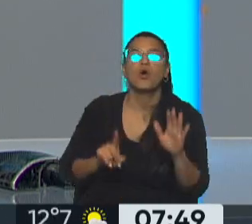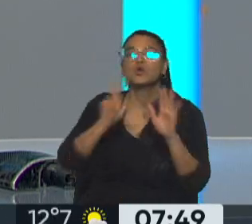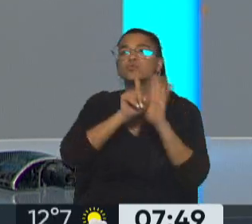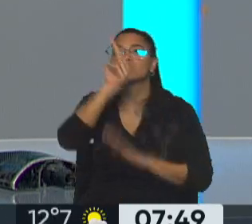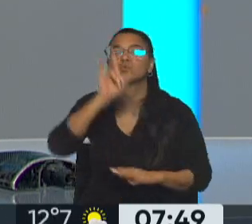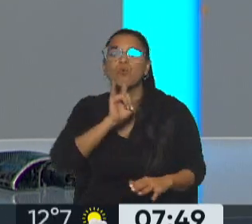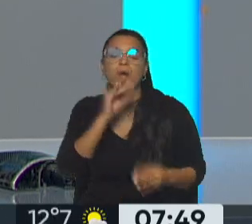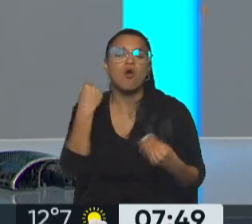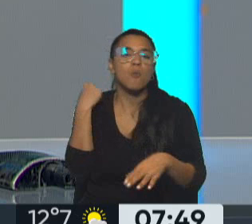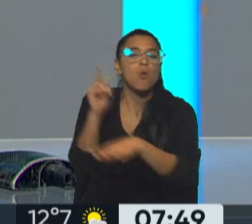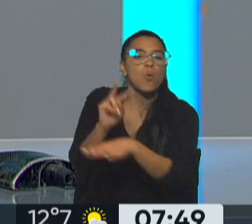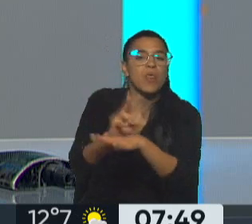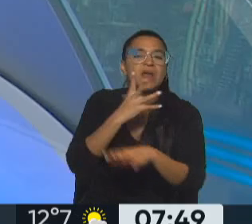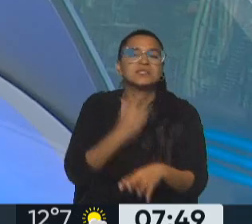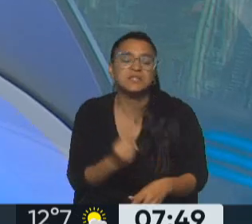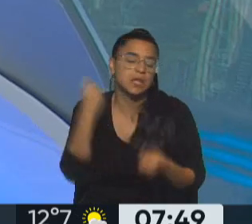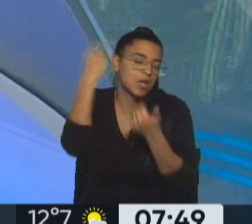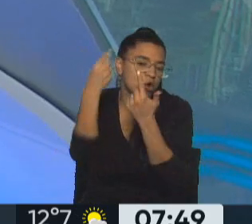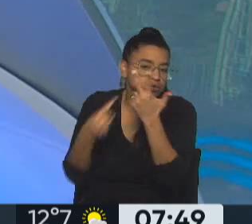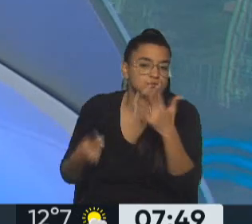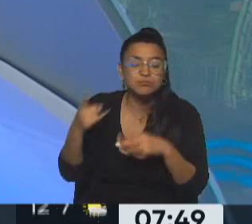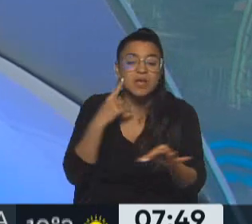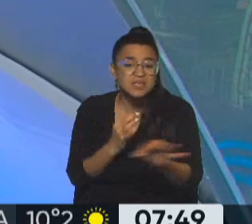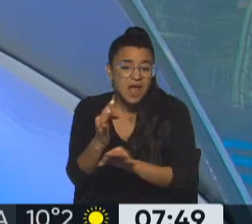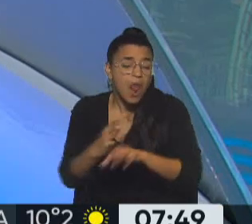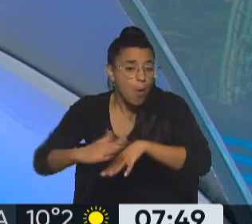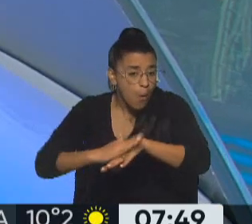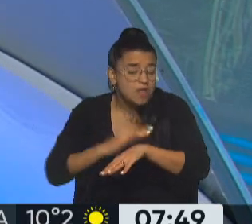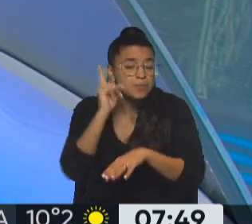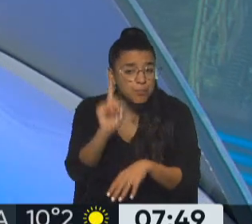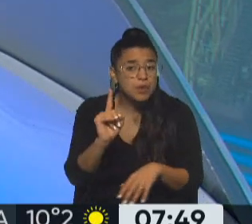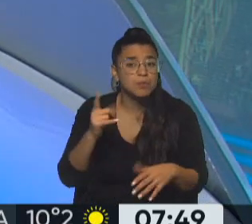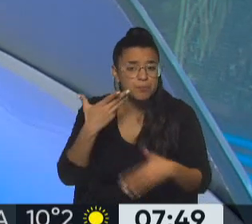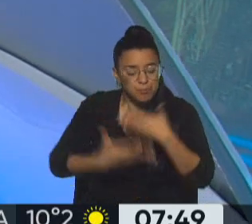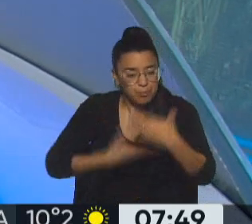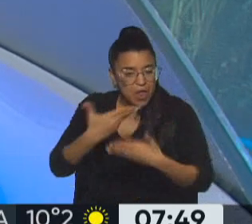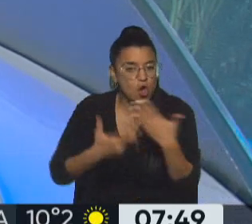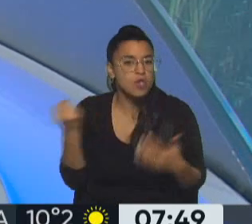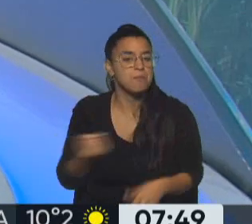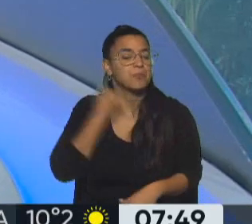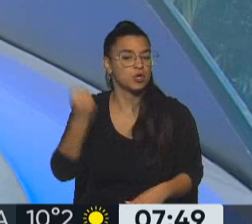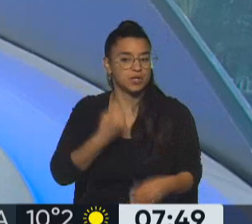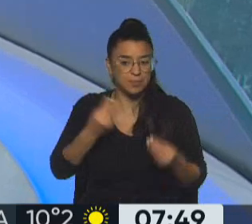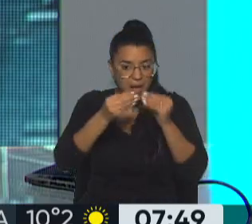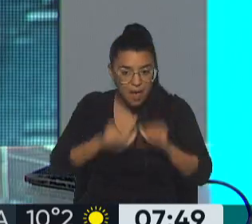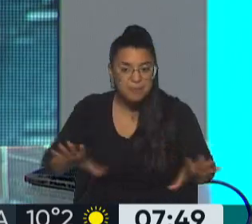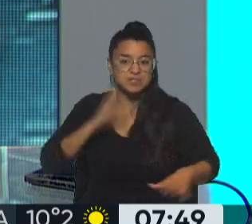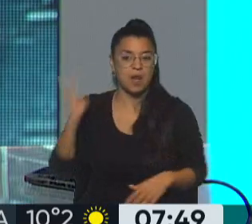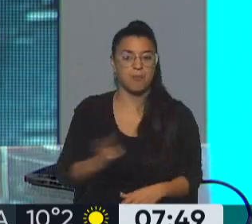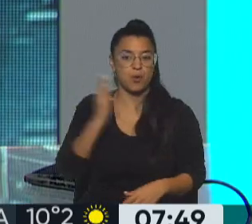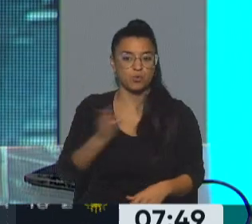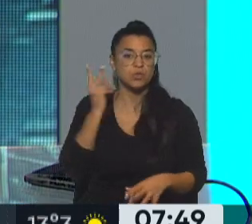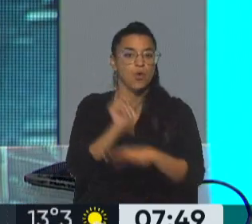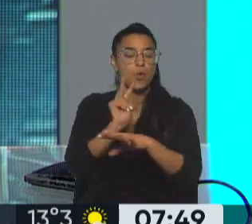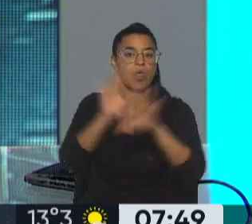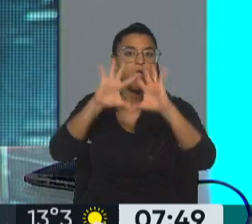Cómo cuidar son charlas que uno dice Bueno es lo básico pero es el rudimento necesario para empezar a producir y